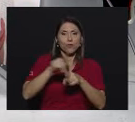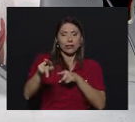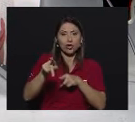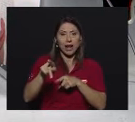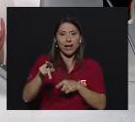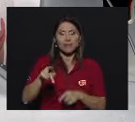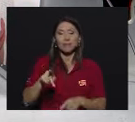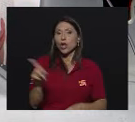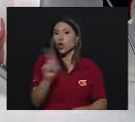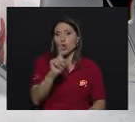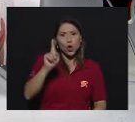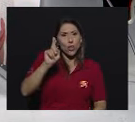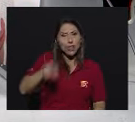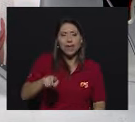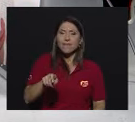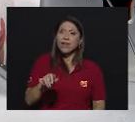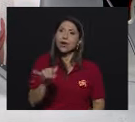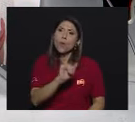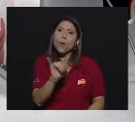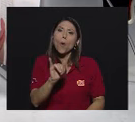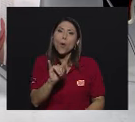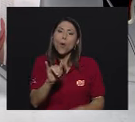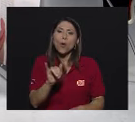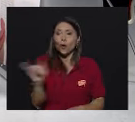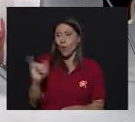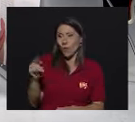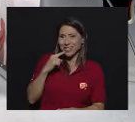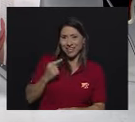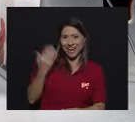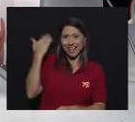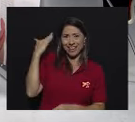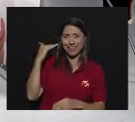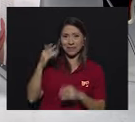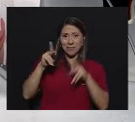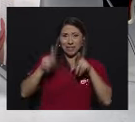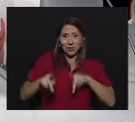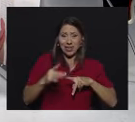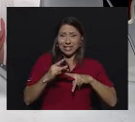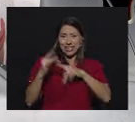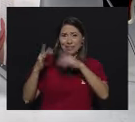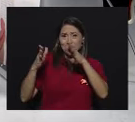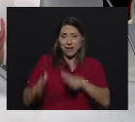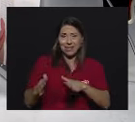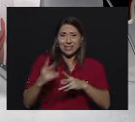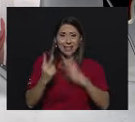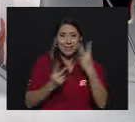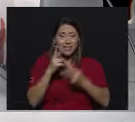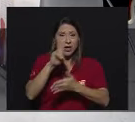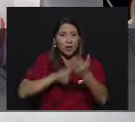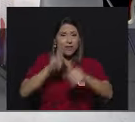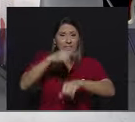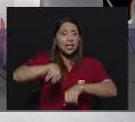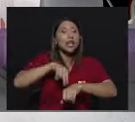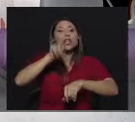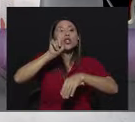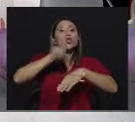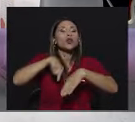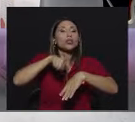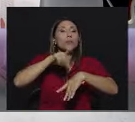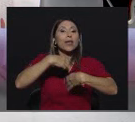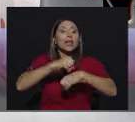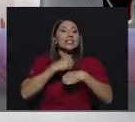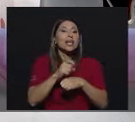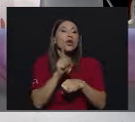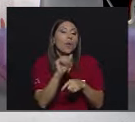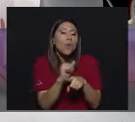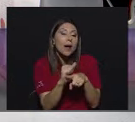el cual no debe ser, como nos lo decían expertos que nos han visitado en la Universidad Nacional, capacitaciones aisladas, una bolsita